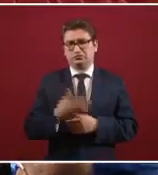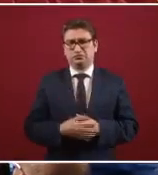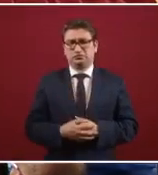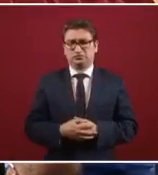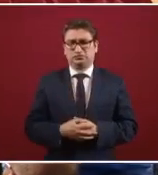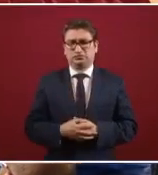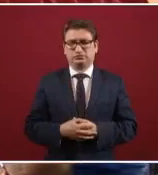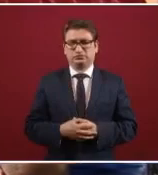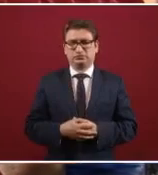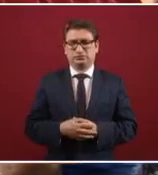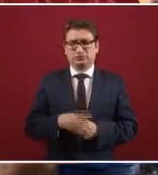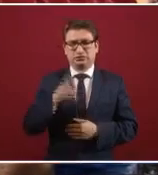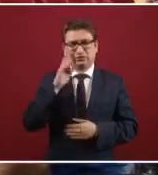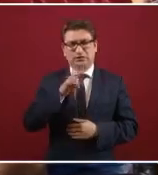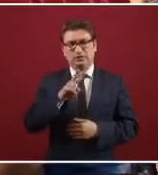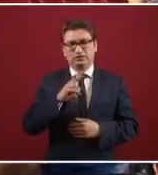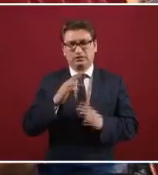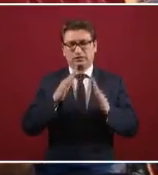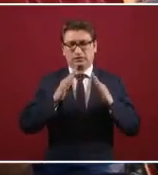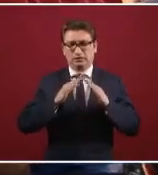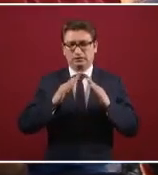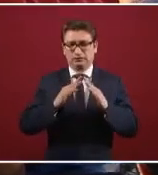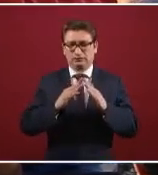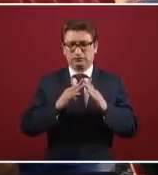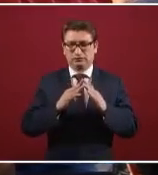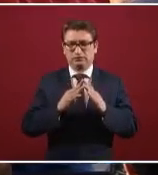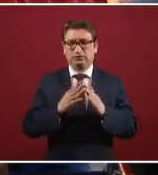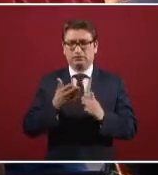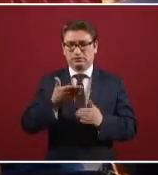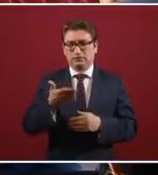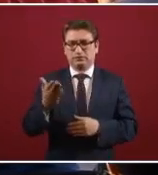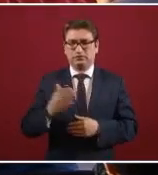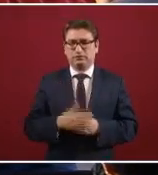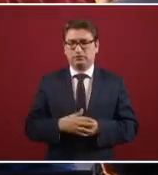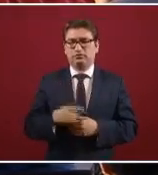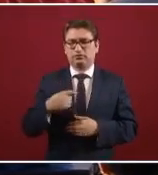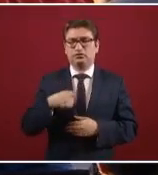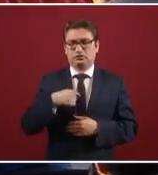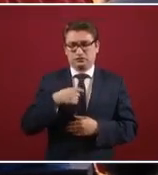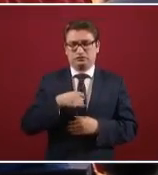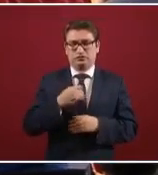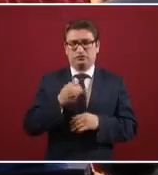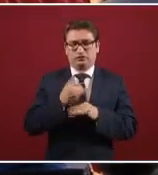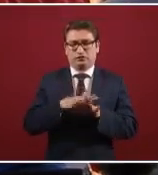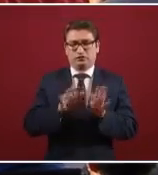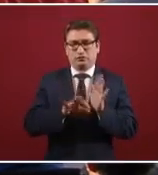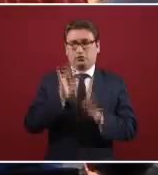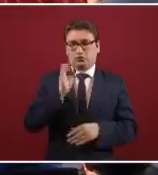bueno todo en la casa y les voy a dar un dato